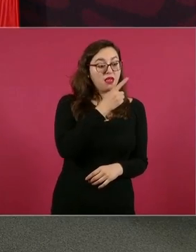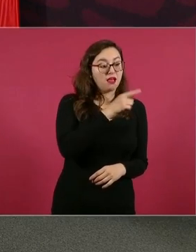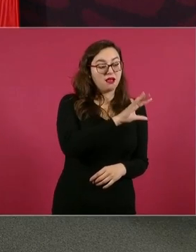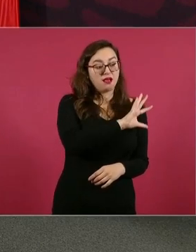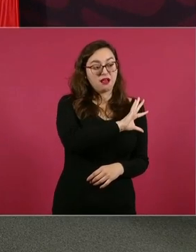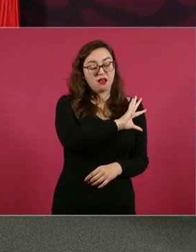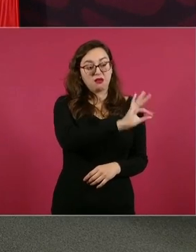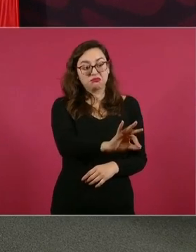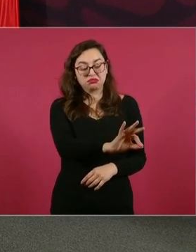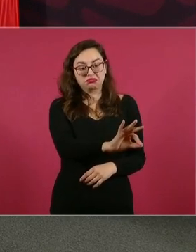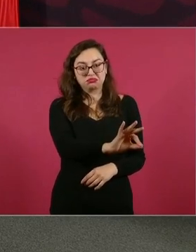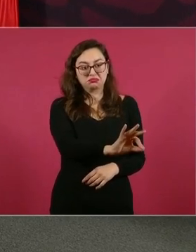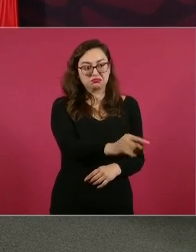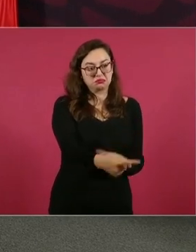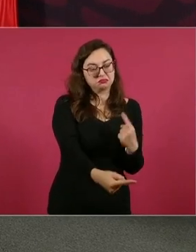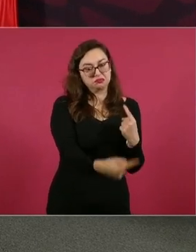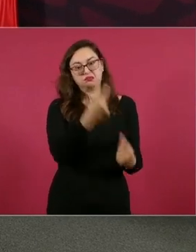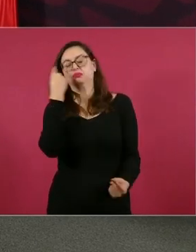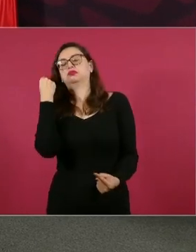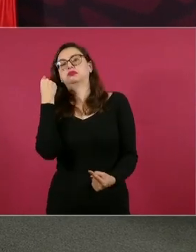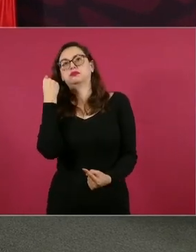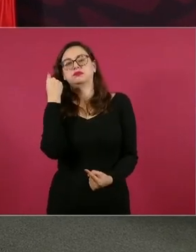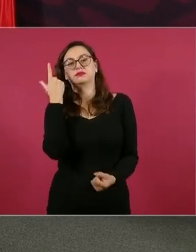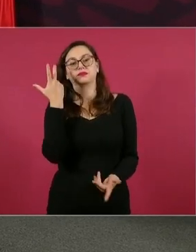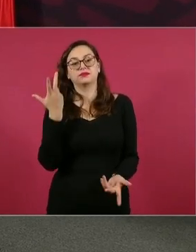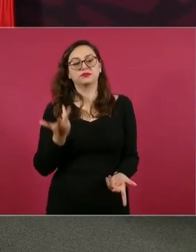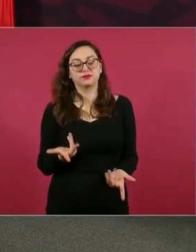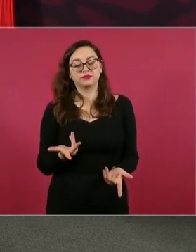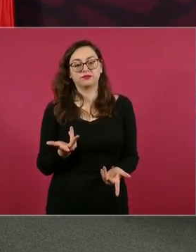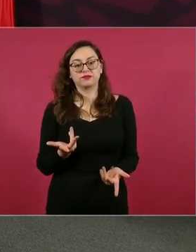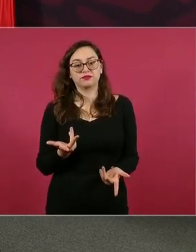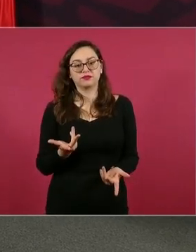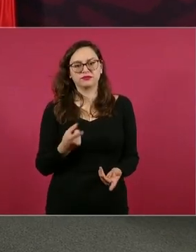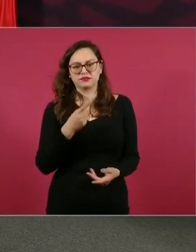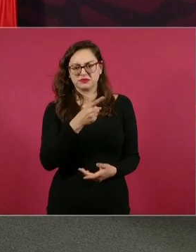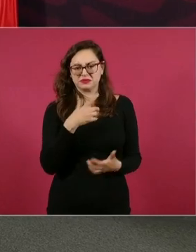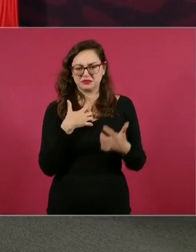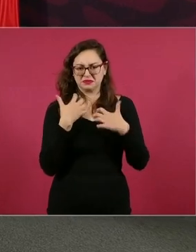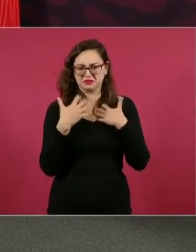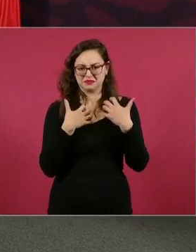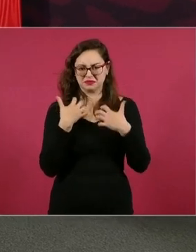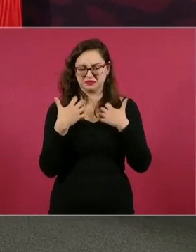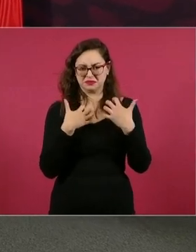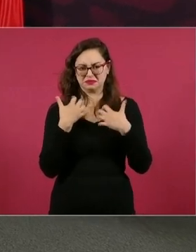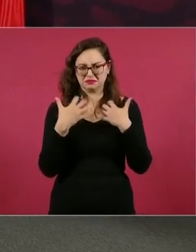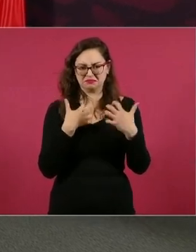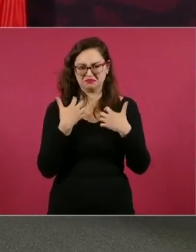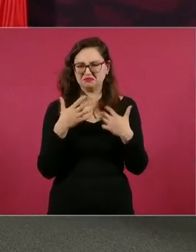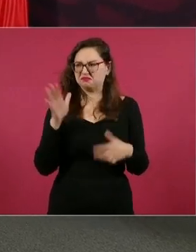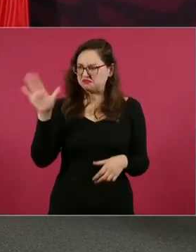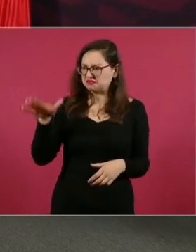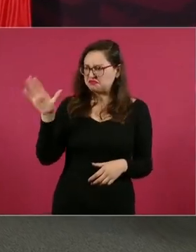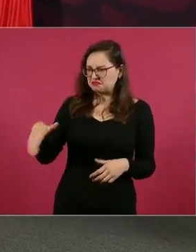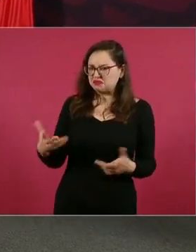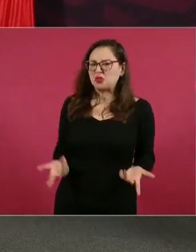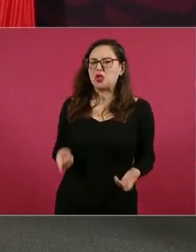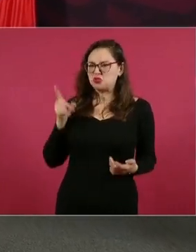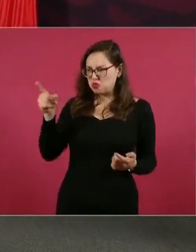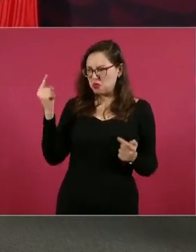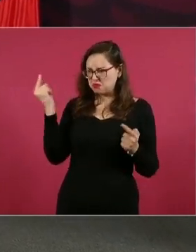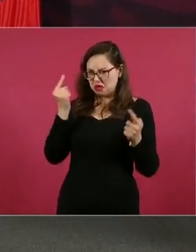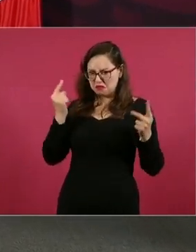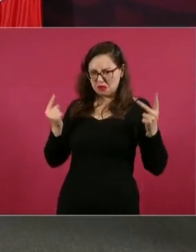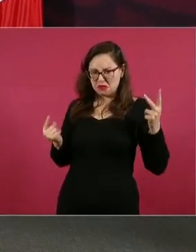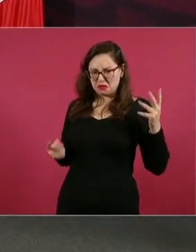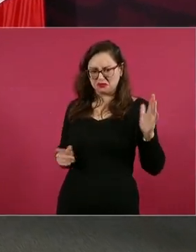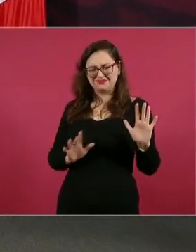mí y este y él se enojó y me reclamó a mí Oye hiciste tú esto